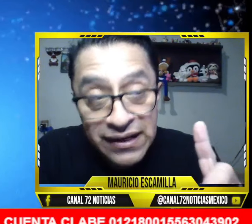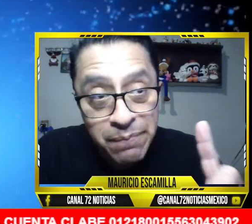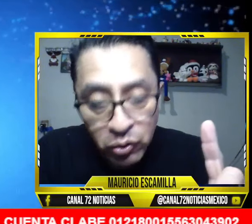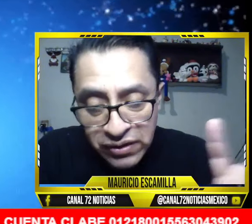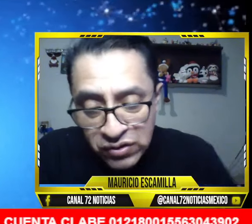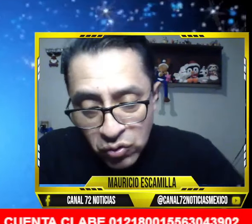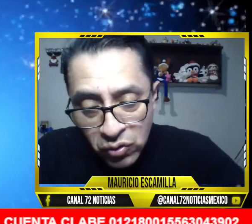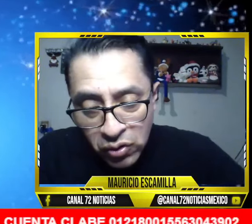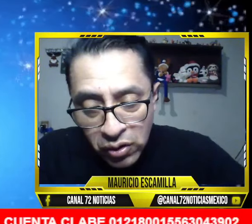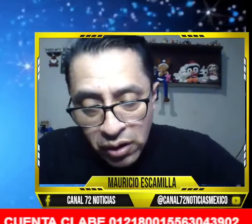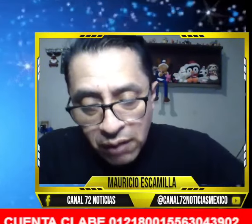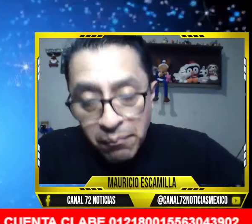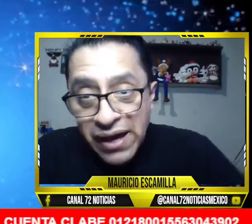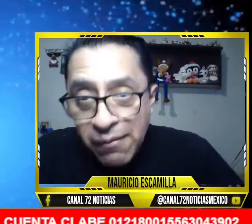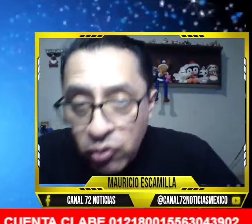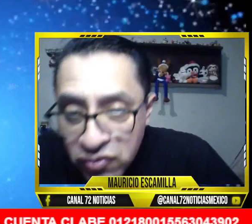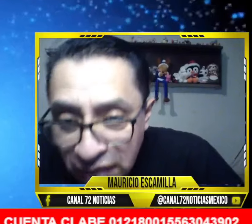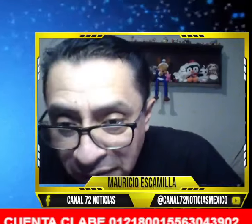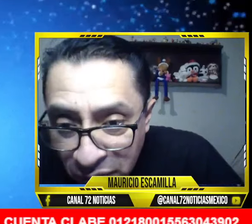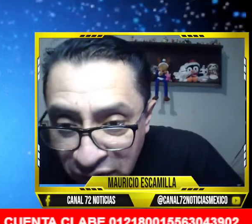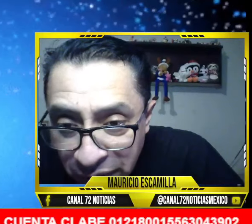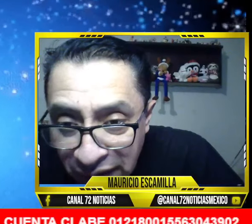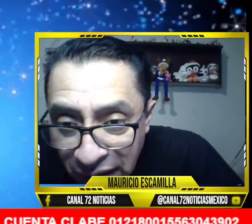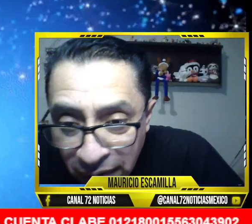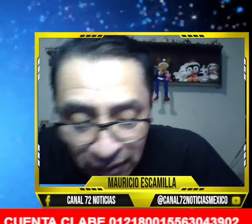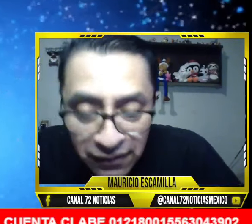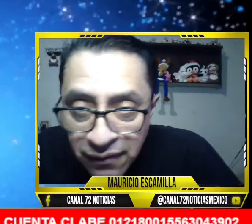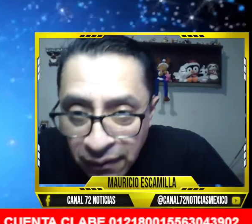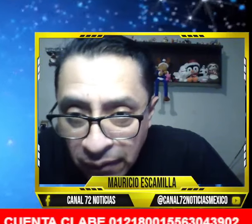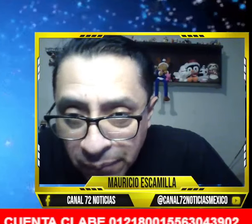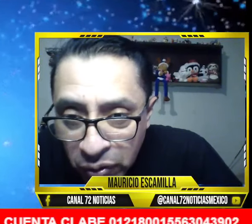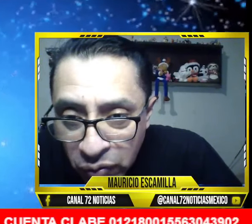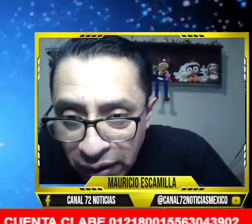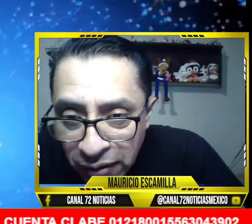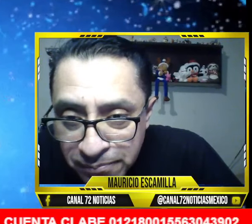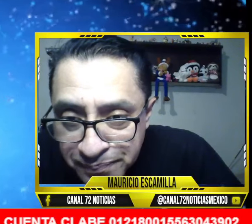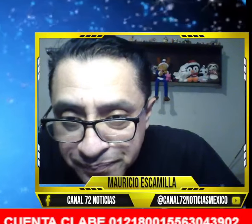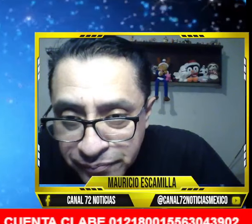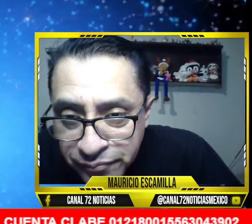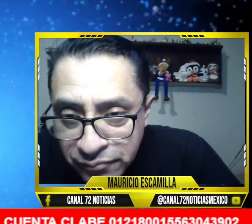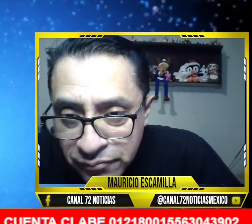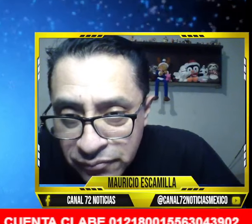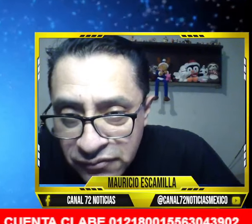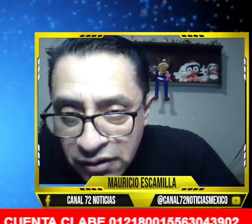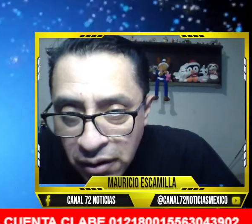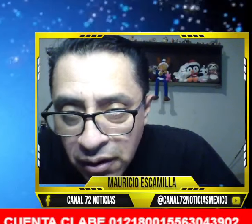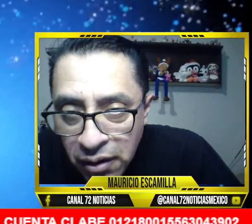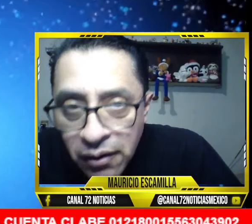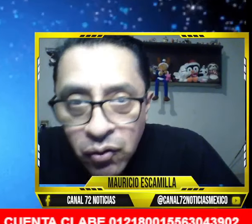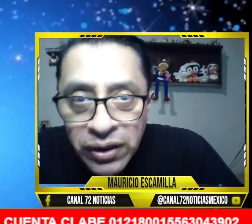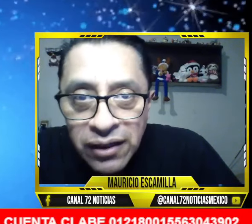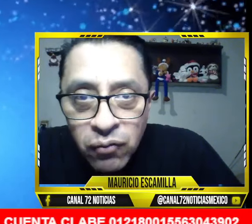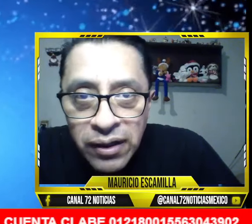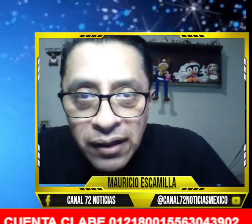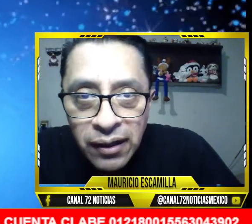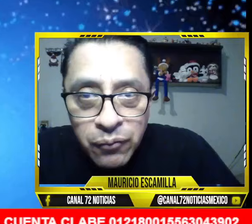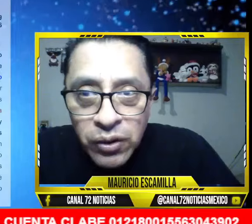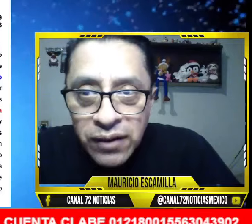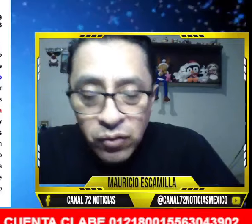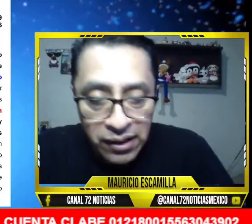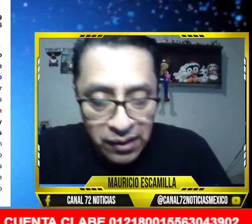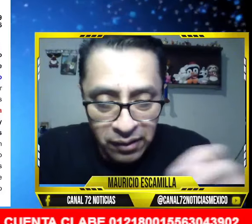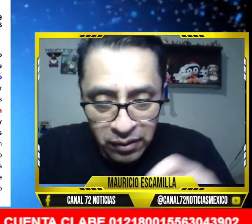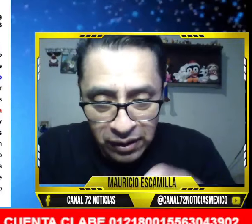mantener el proceso veamos y vamos a verla aquí pone una una